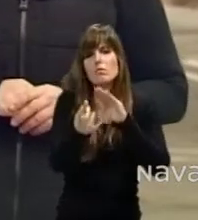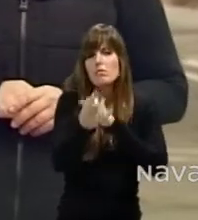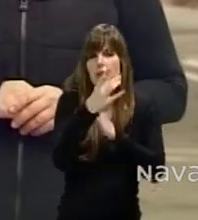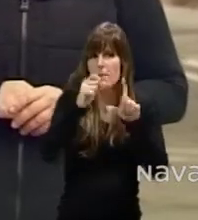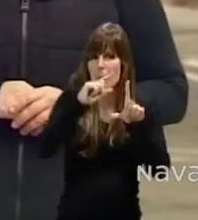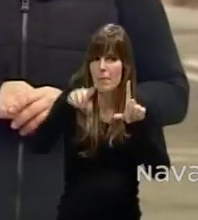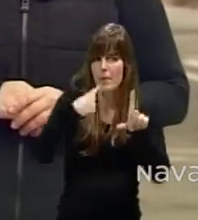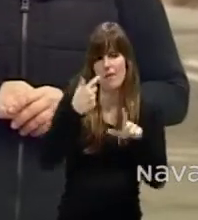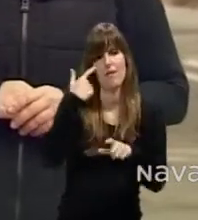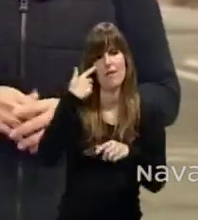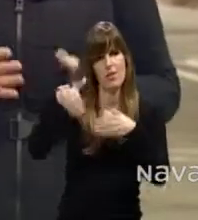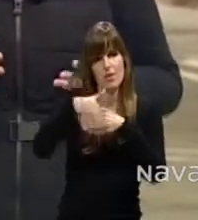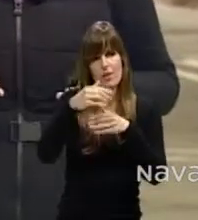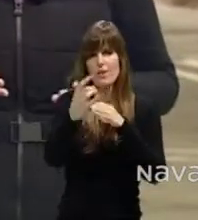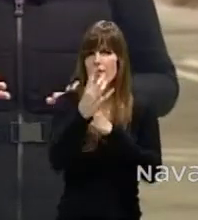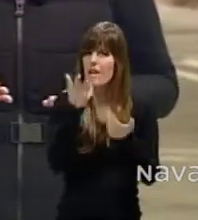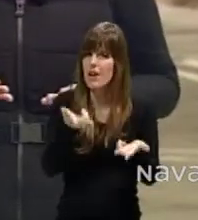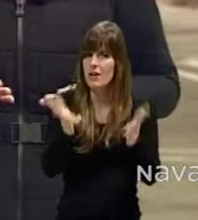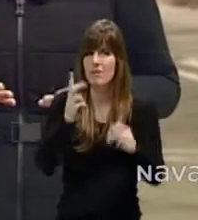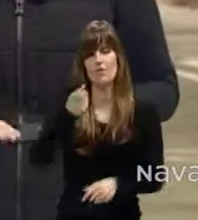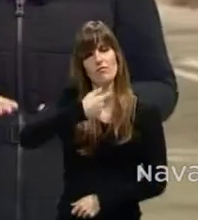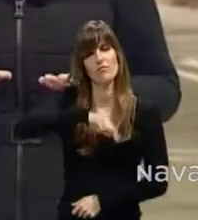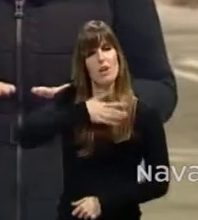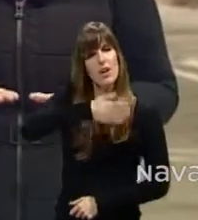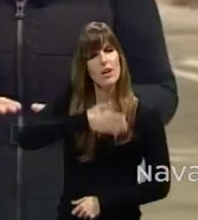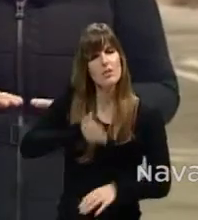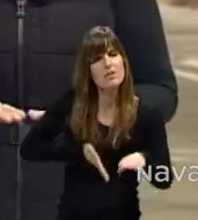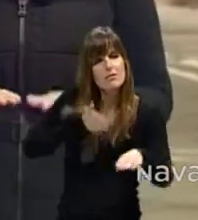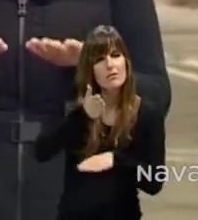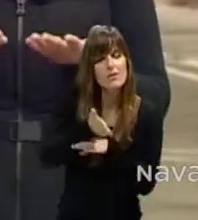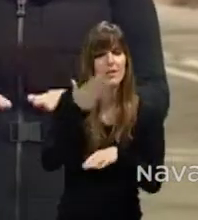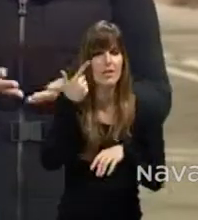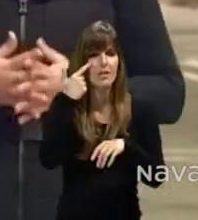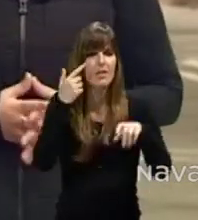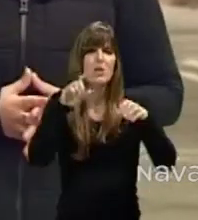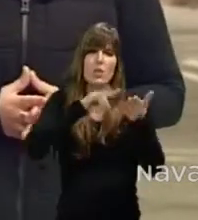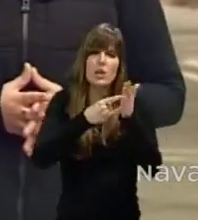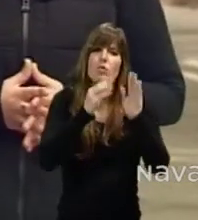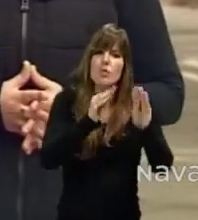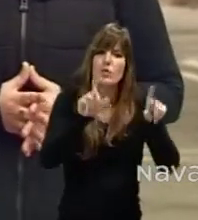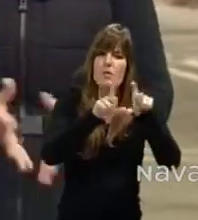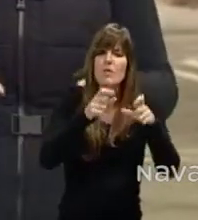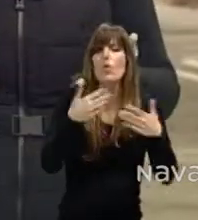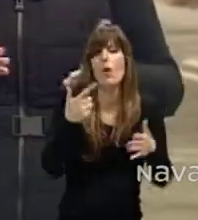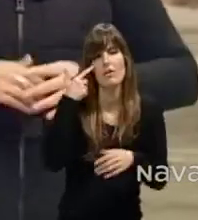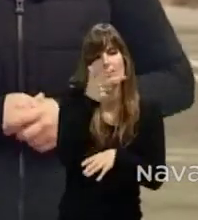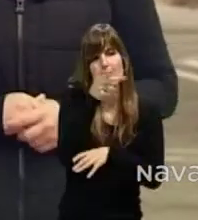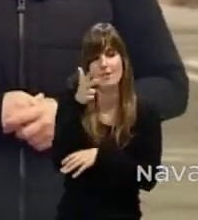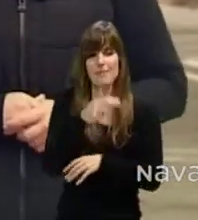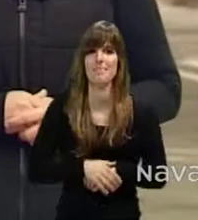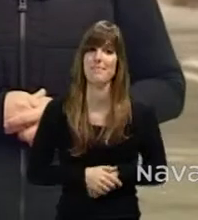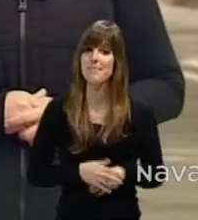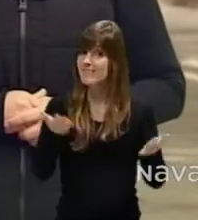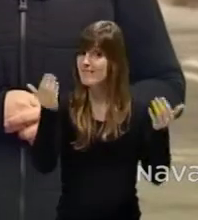notepares arroba natv punto es. Estaremos encantadísimos de conocer en qué consisten vuestros proyectos emprendedores. Ahora sí, nos